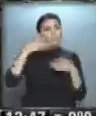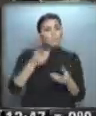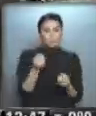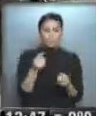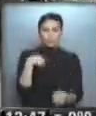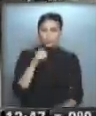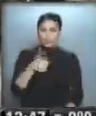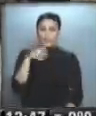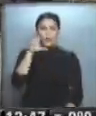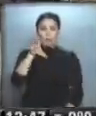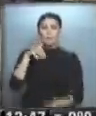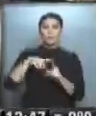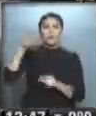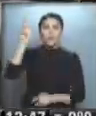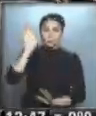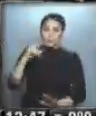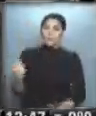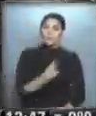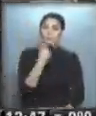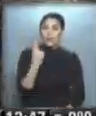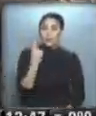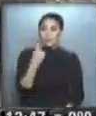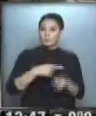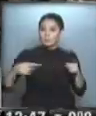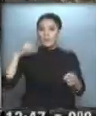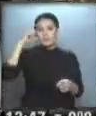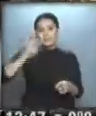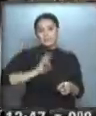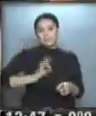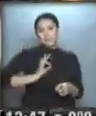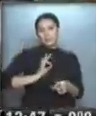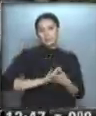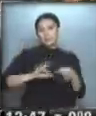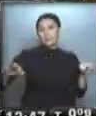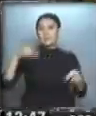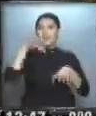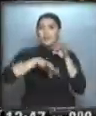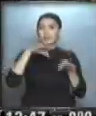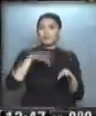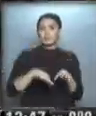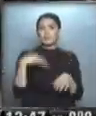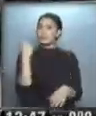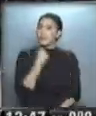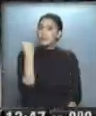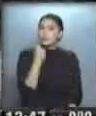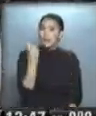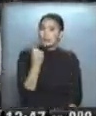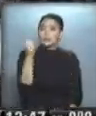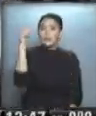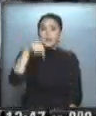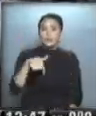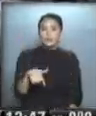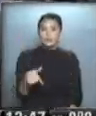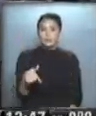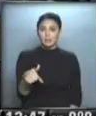este la comuna en la primera vez que lo hemos hecho en estos 10 años con la elección legislativa para nosotros fue muy importante a que si vuestra tarea